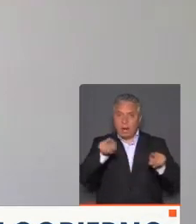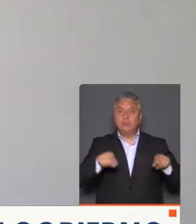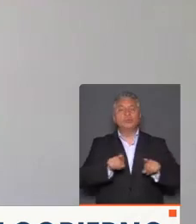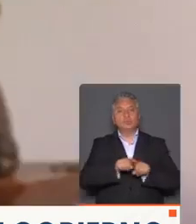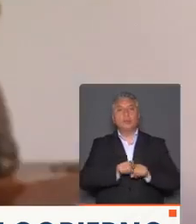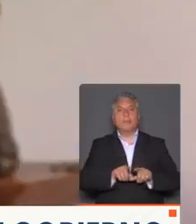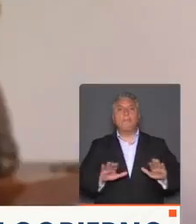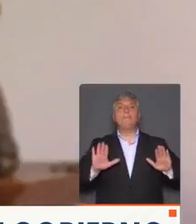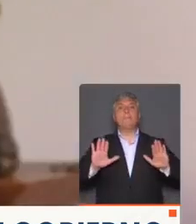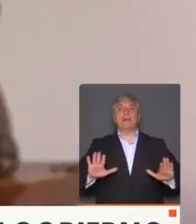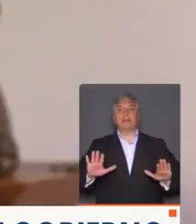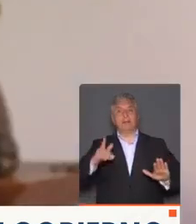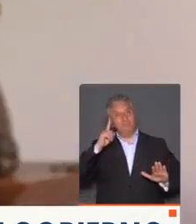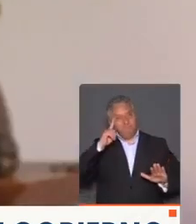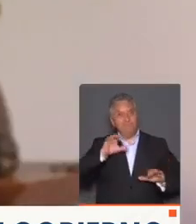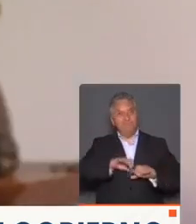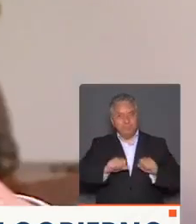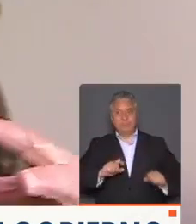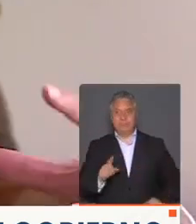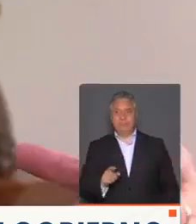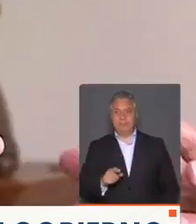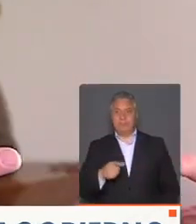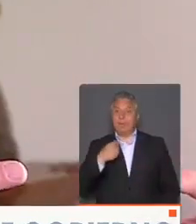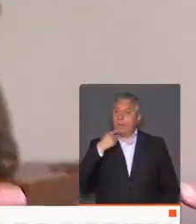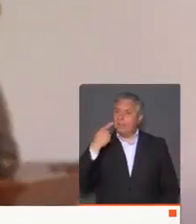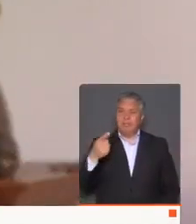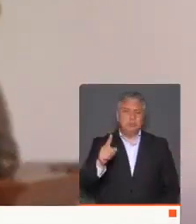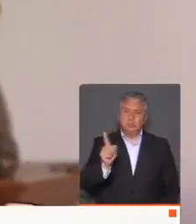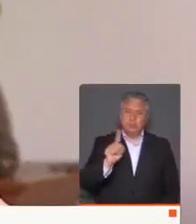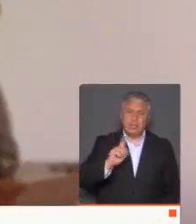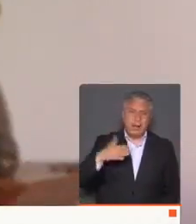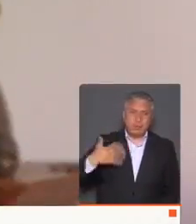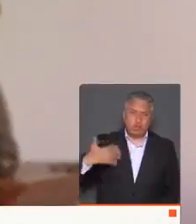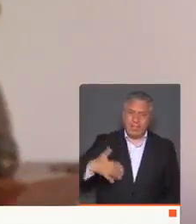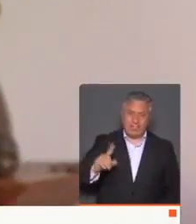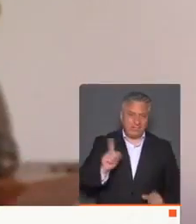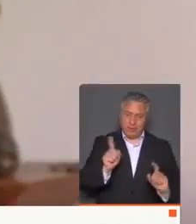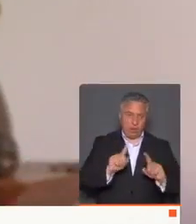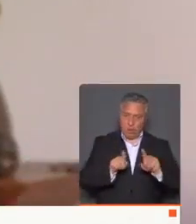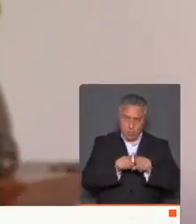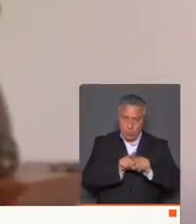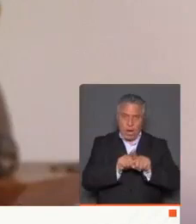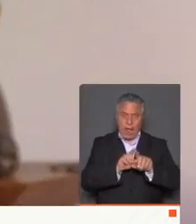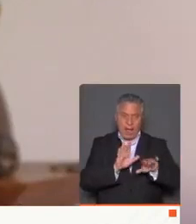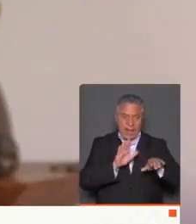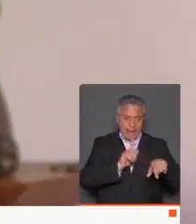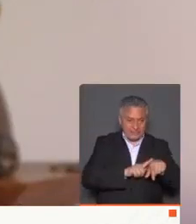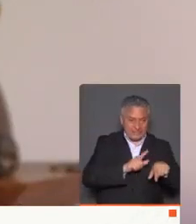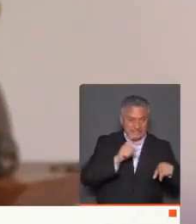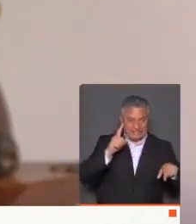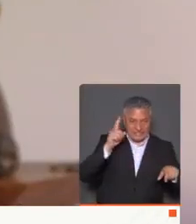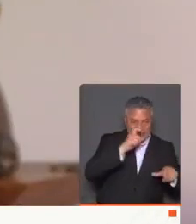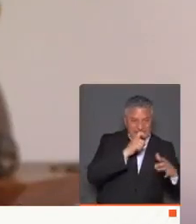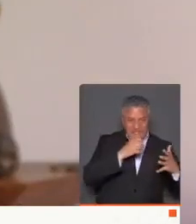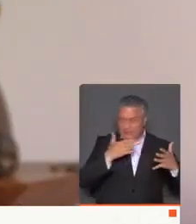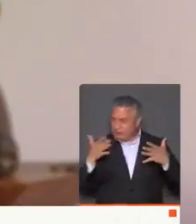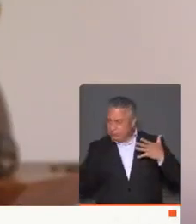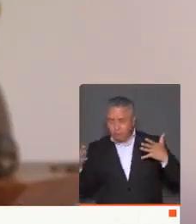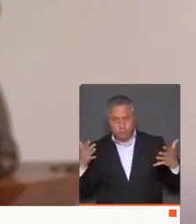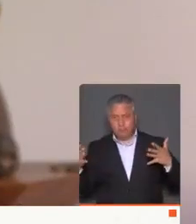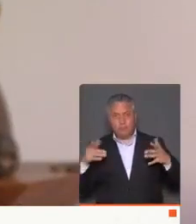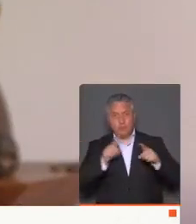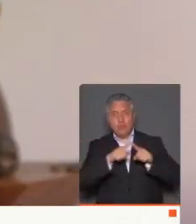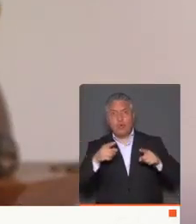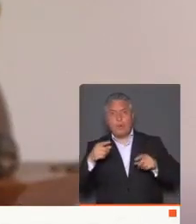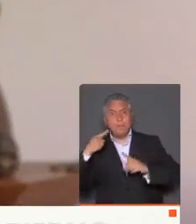en la toma de decisiones no es tan importante si se hacen en momentos duros o en momentos difíciles momentos buenos